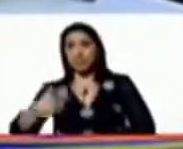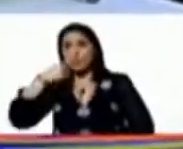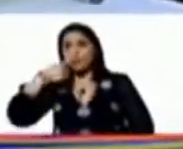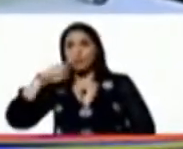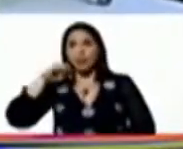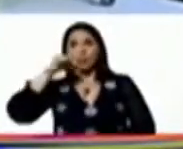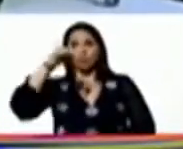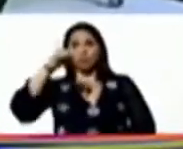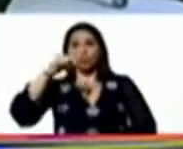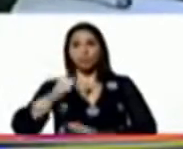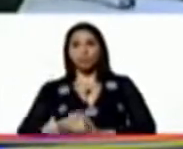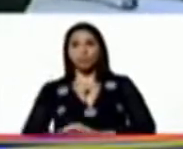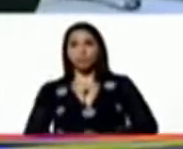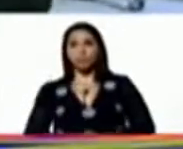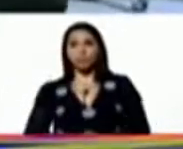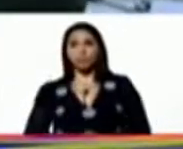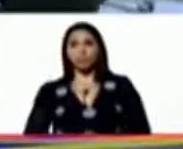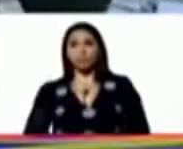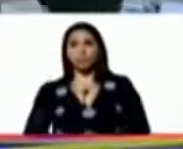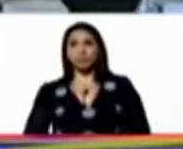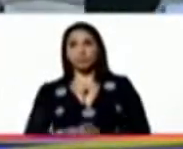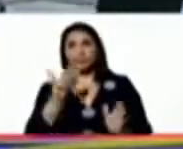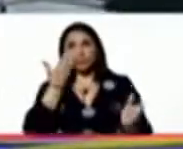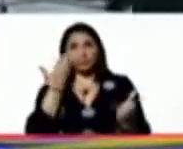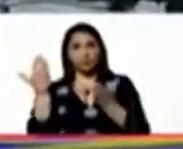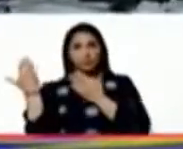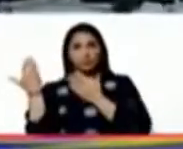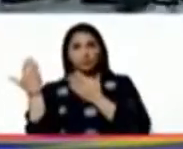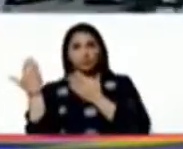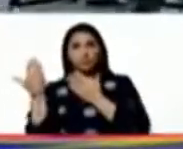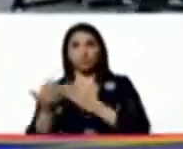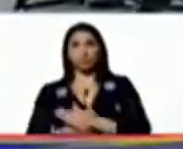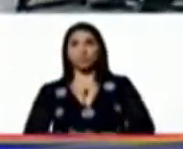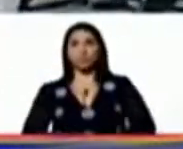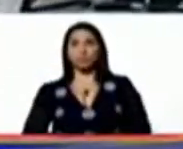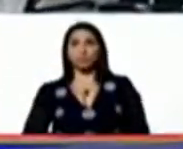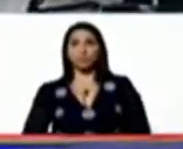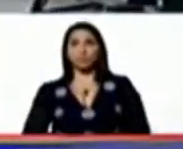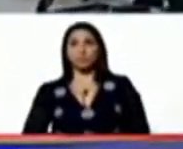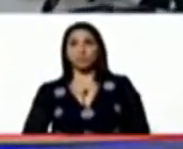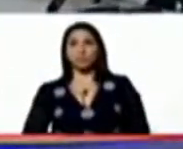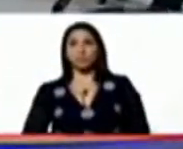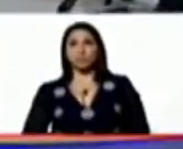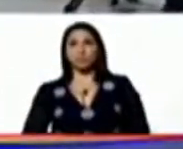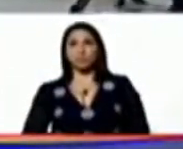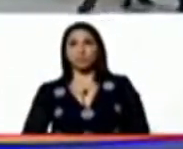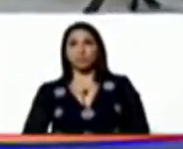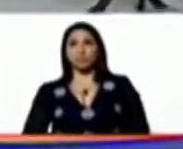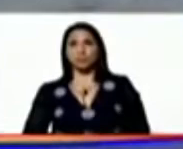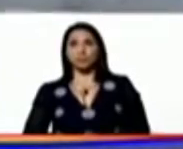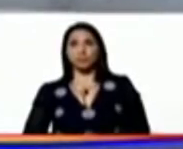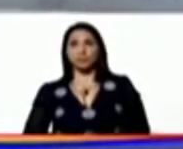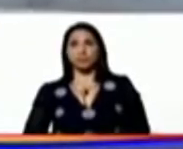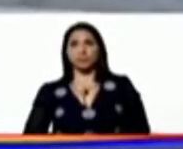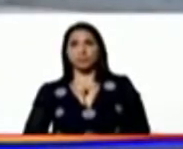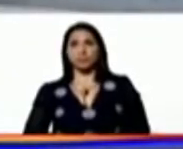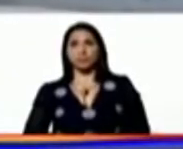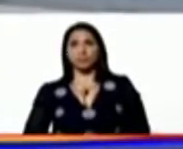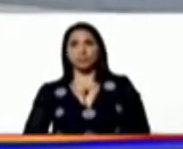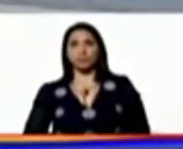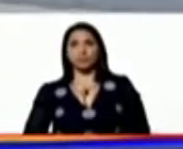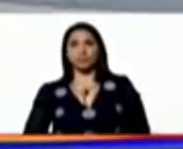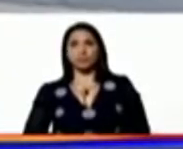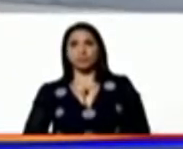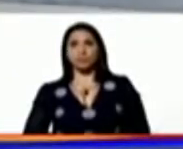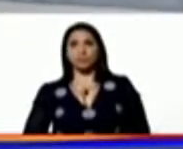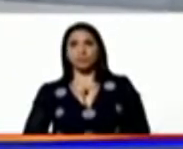presidente constitucional de la República Bolivariana de Venezuela. para